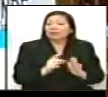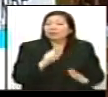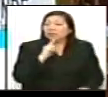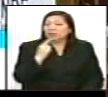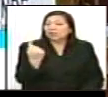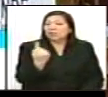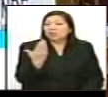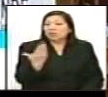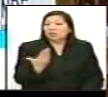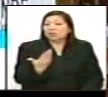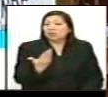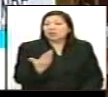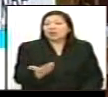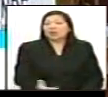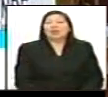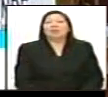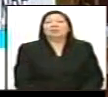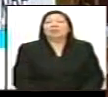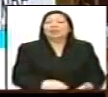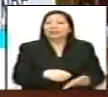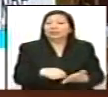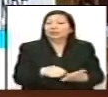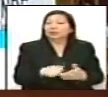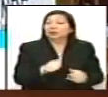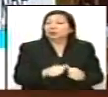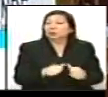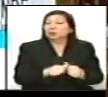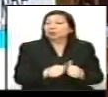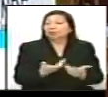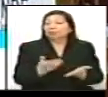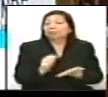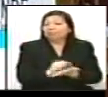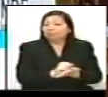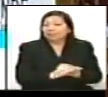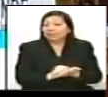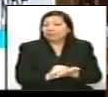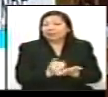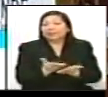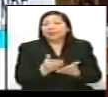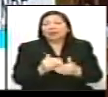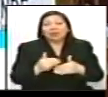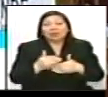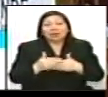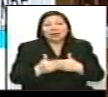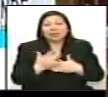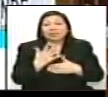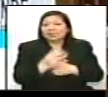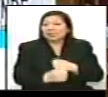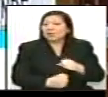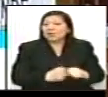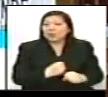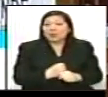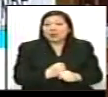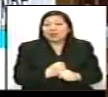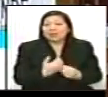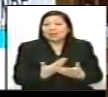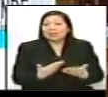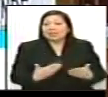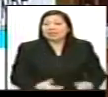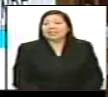solo al momento en el que escribieron nuestro número, marcaron nuestro símbolo, sino a lo largo de esos 5 años, un